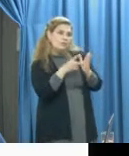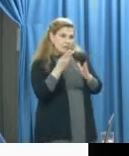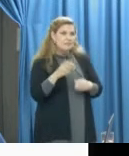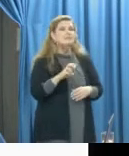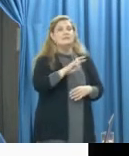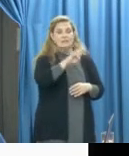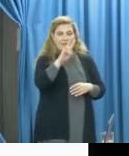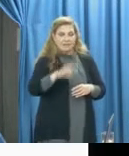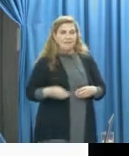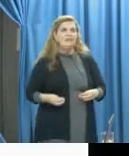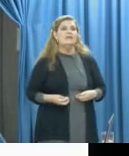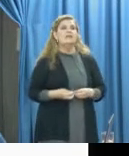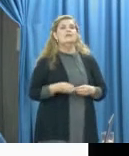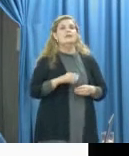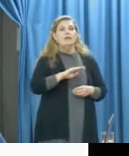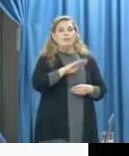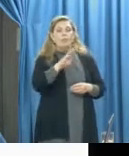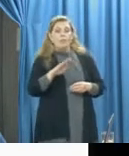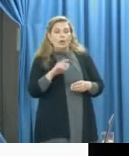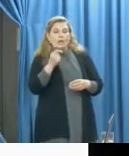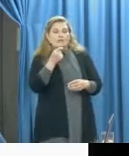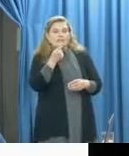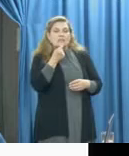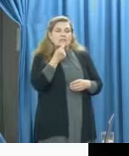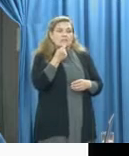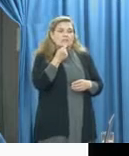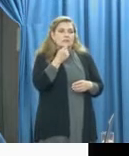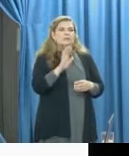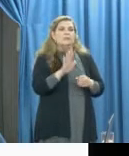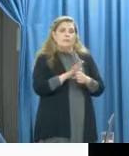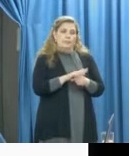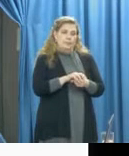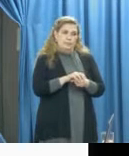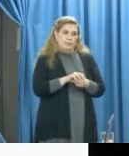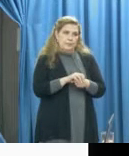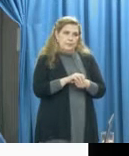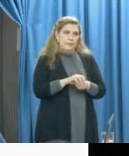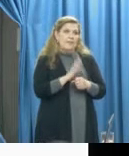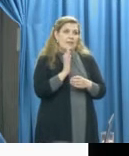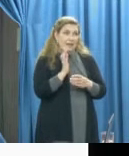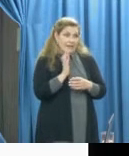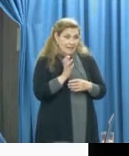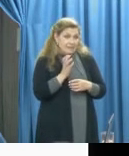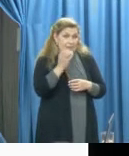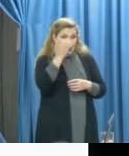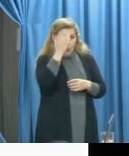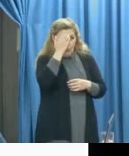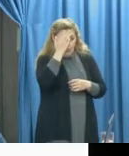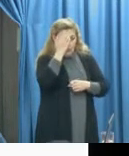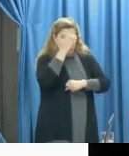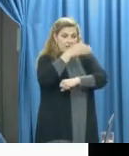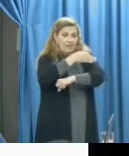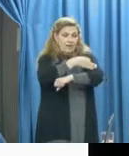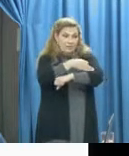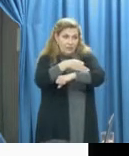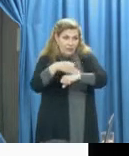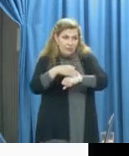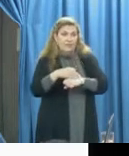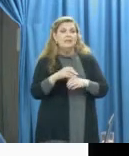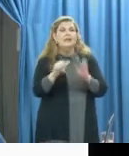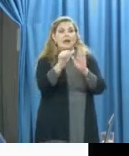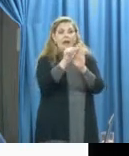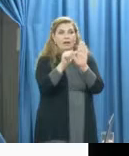los revive porque mueren por segundos. Bueno, este síndrome nos tocó conocer una familia, de hecho se